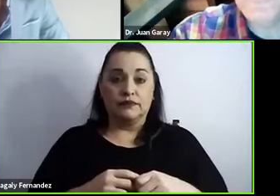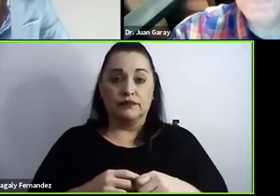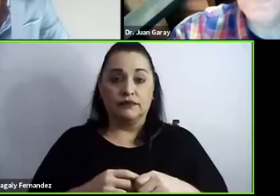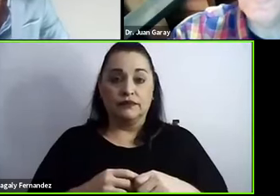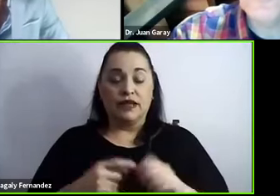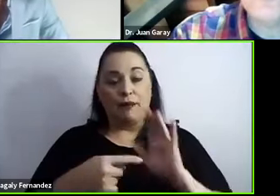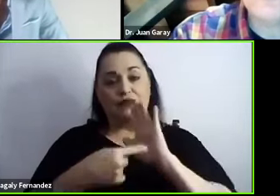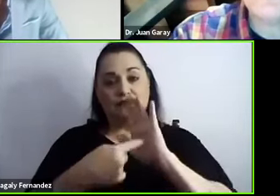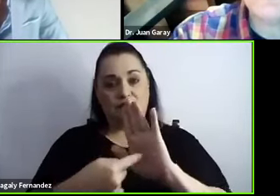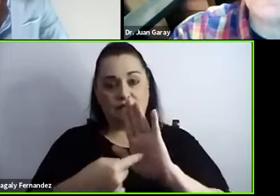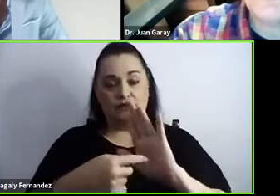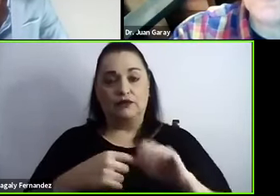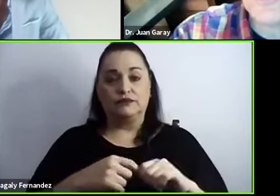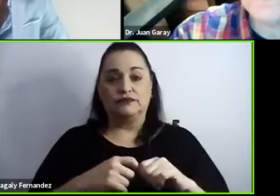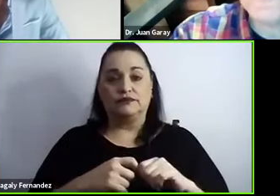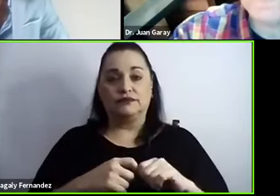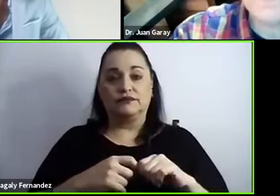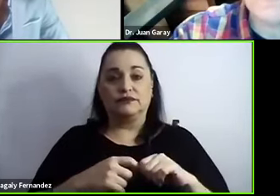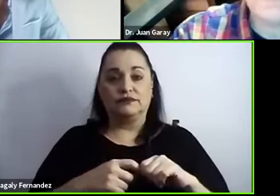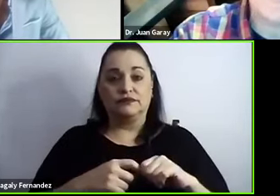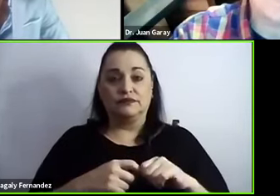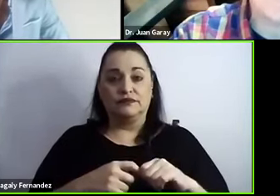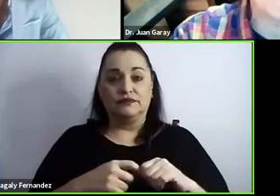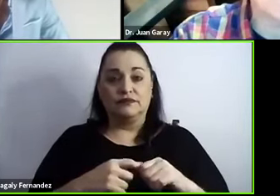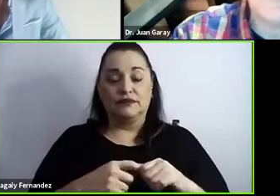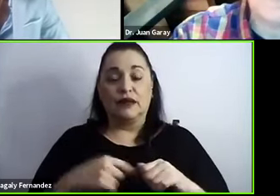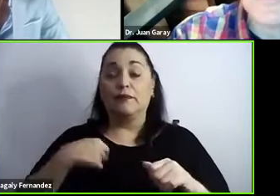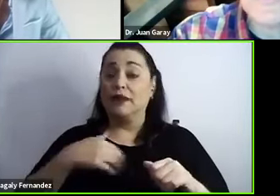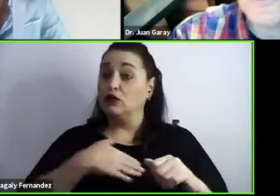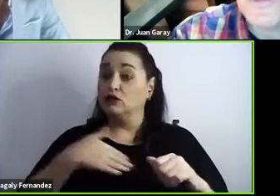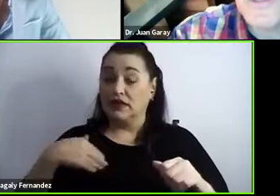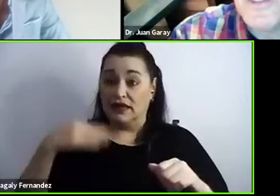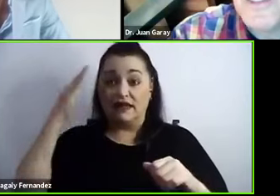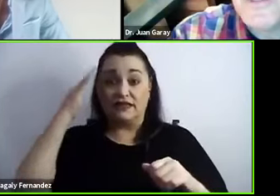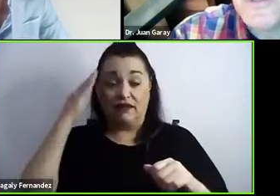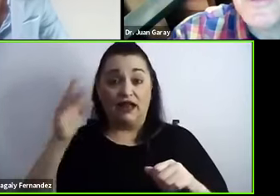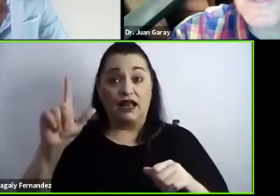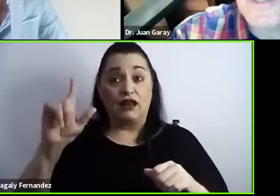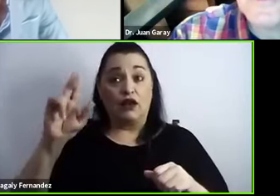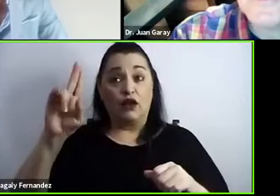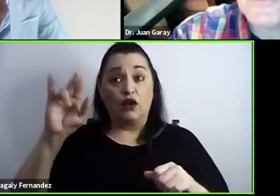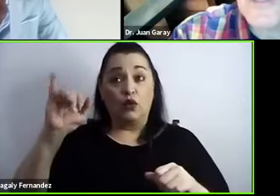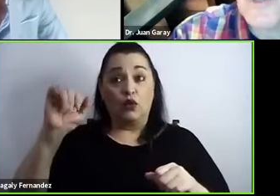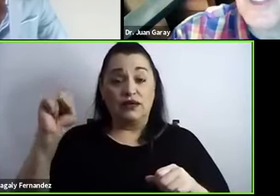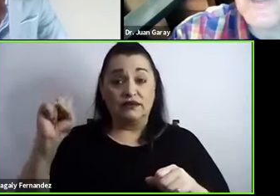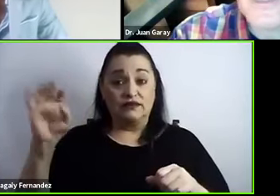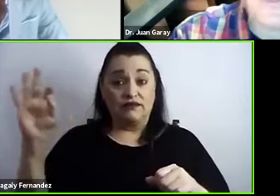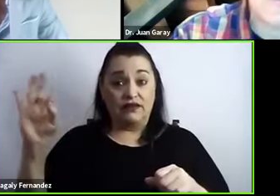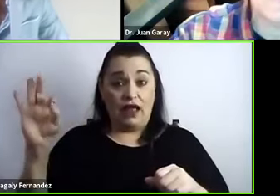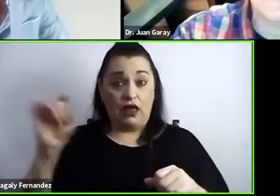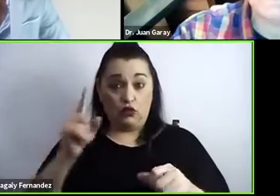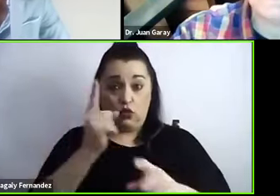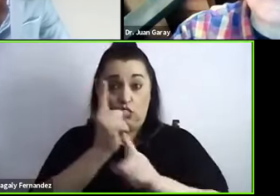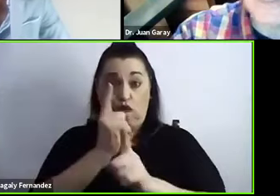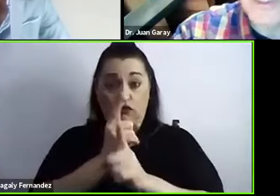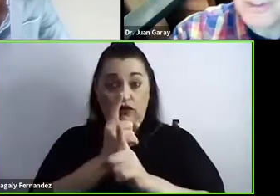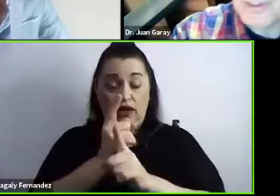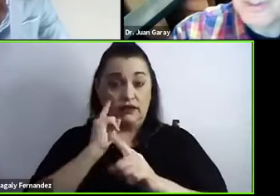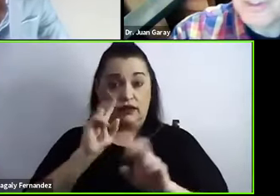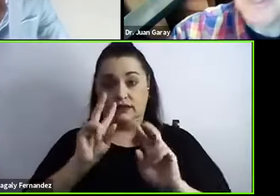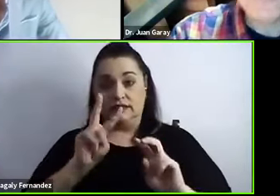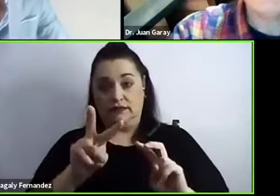la presentación. Como solo veo ahora la presentación, me gustaría saber, Luis Fernando, si está correcta la